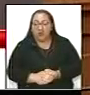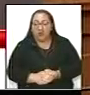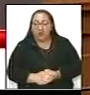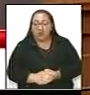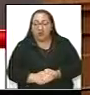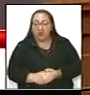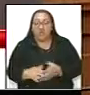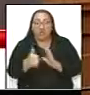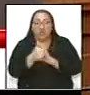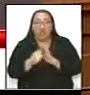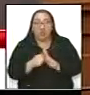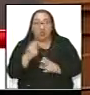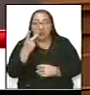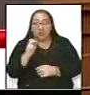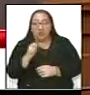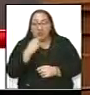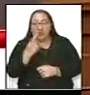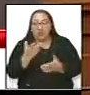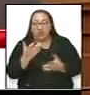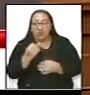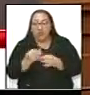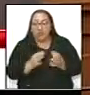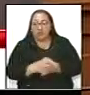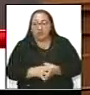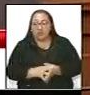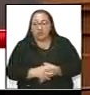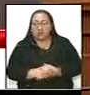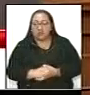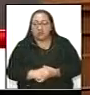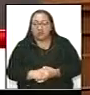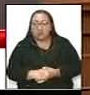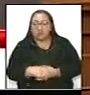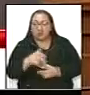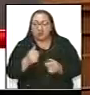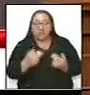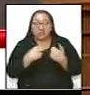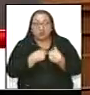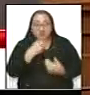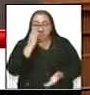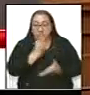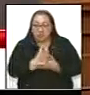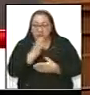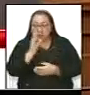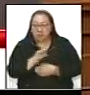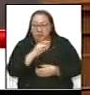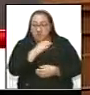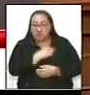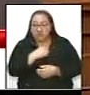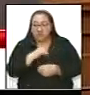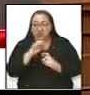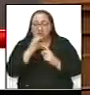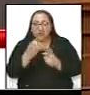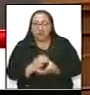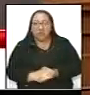el artículo 20, donde se señala cuál es la potestad sancionadora del Ministerio de